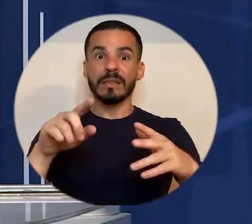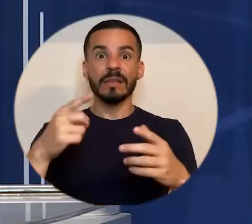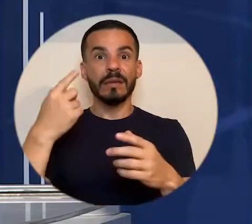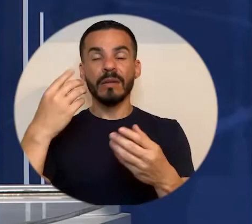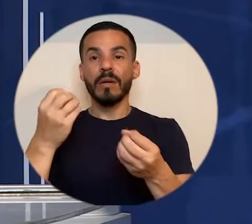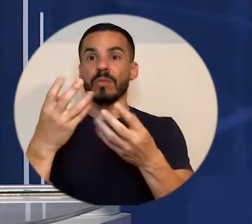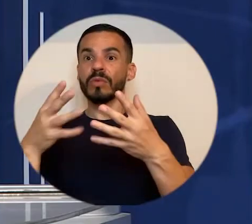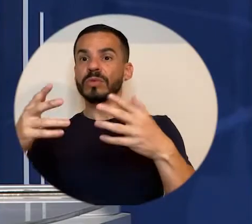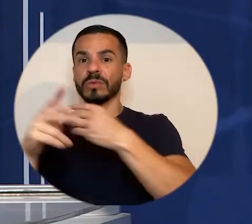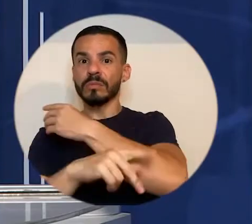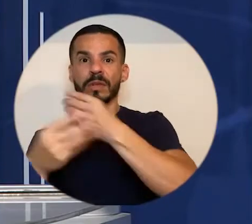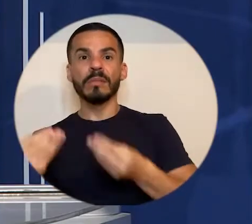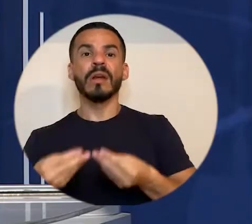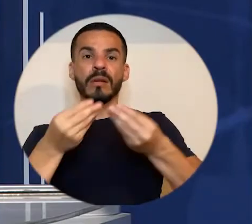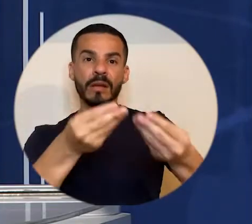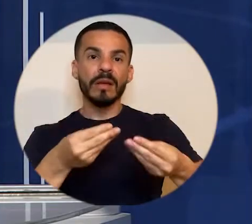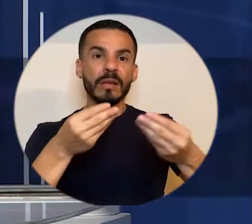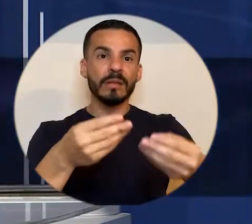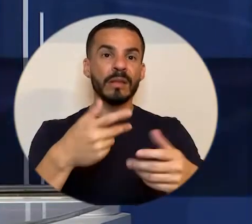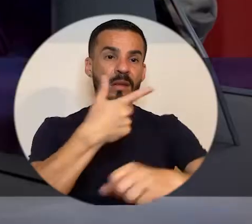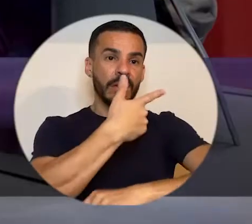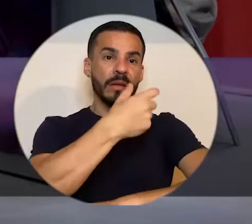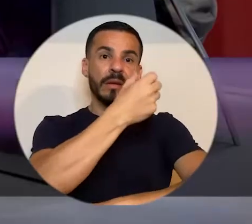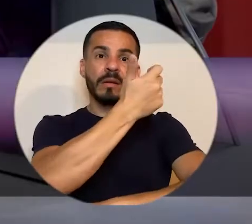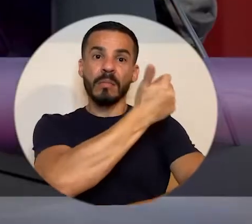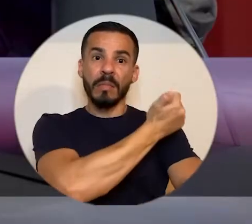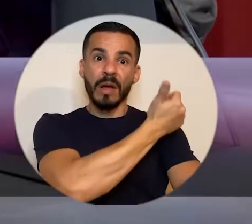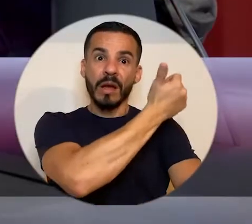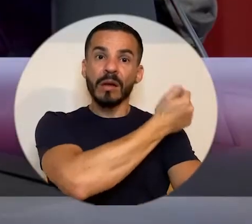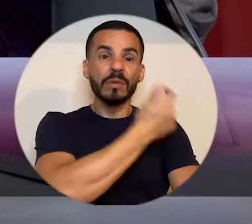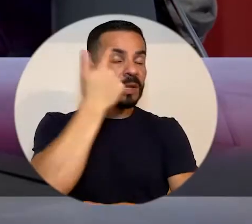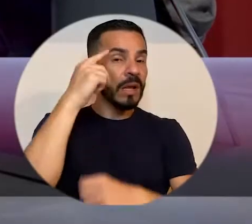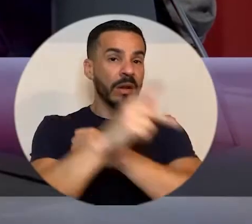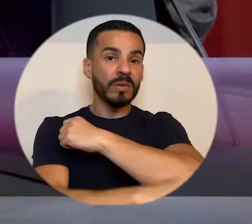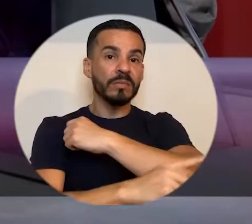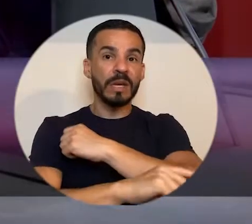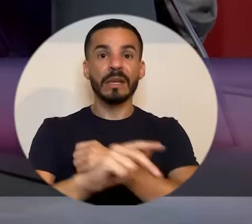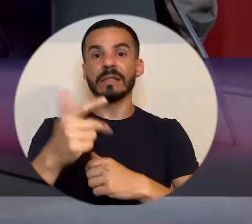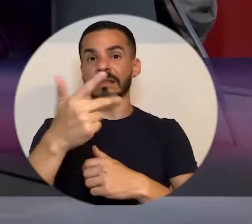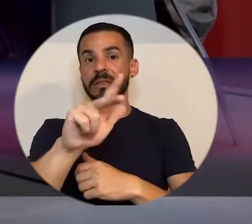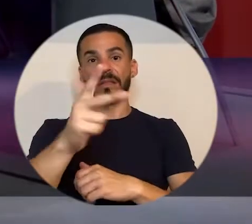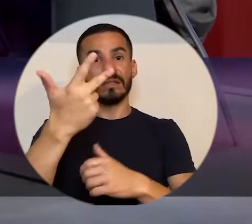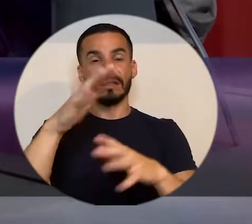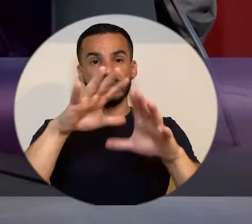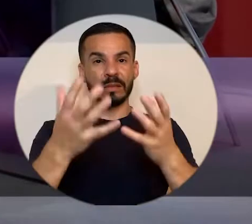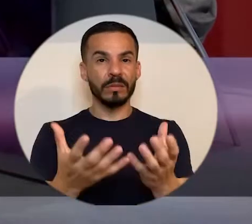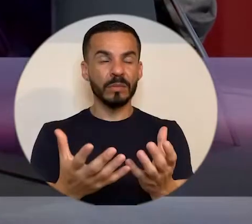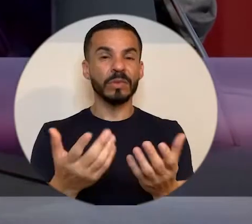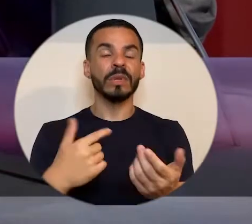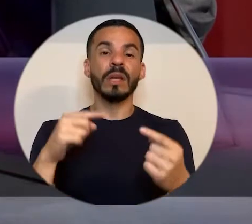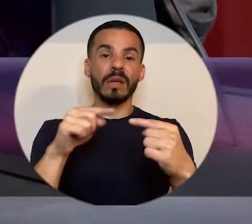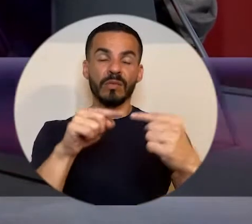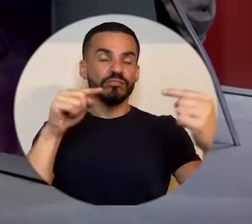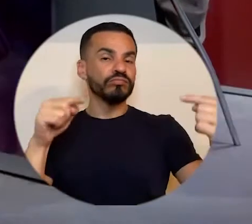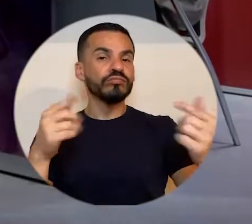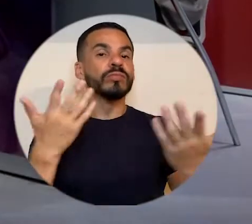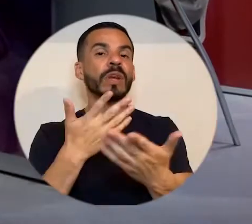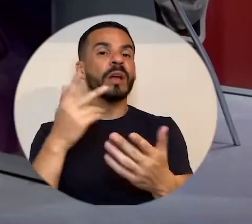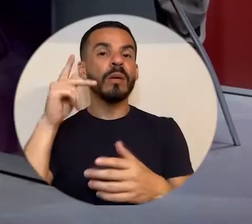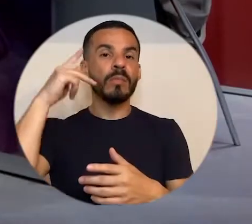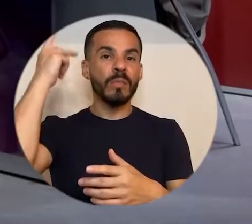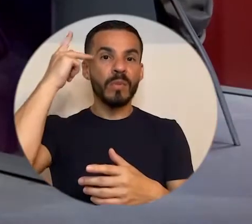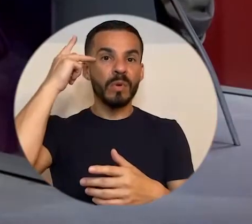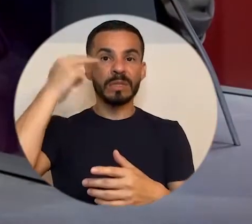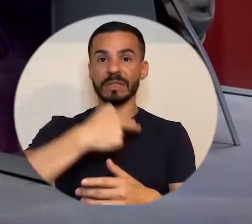iniciativa multilateral para suministrar vacunas digamos, a los países del tercer mundo, que